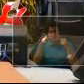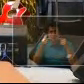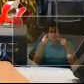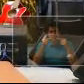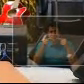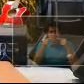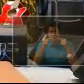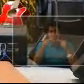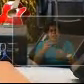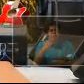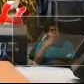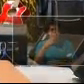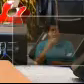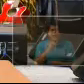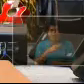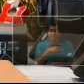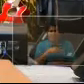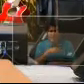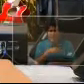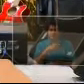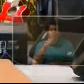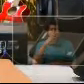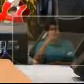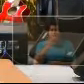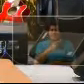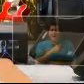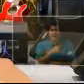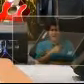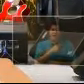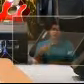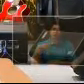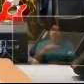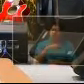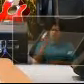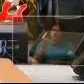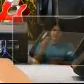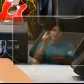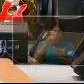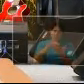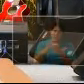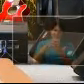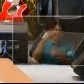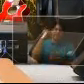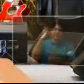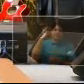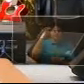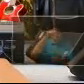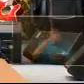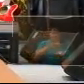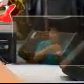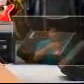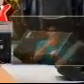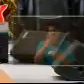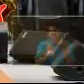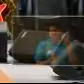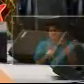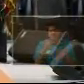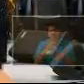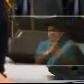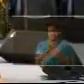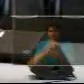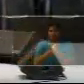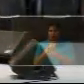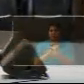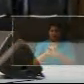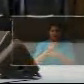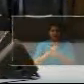nosotros. Hermano y hermana, nosotros debemos de pedirle al Señor que en medio de cualquier problema, en medio de